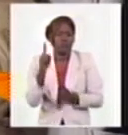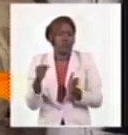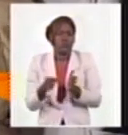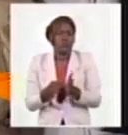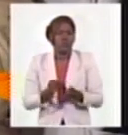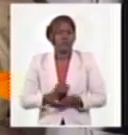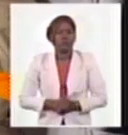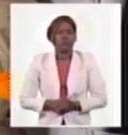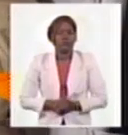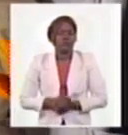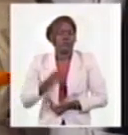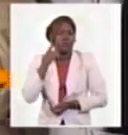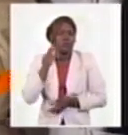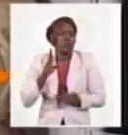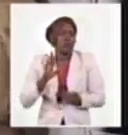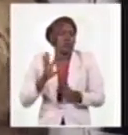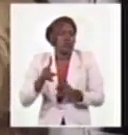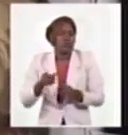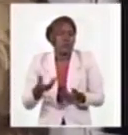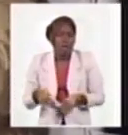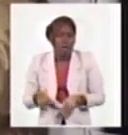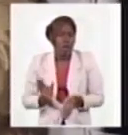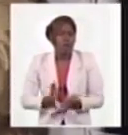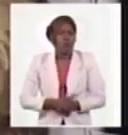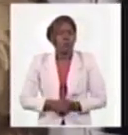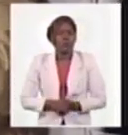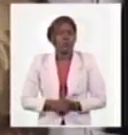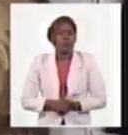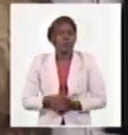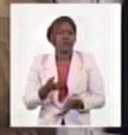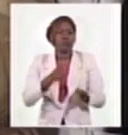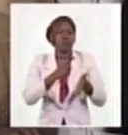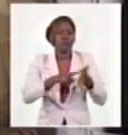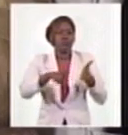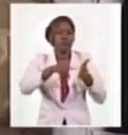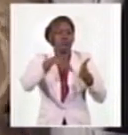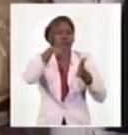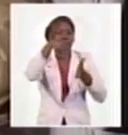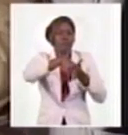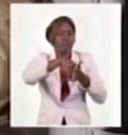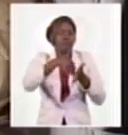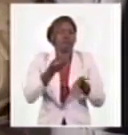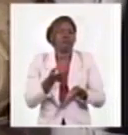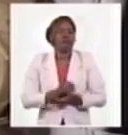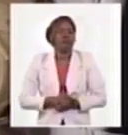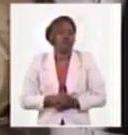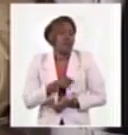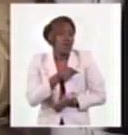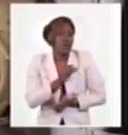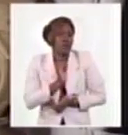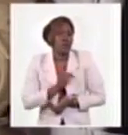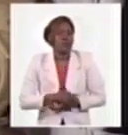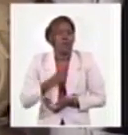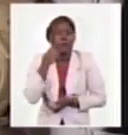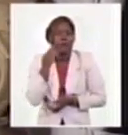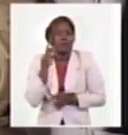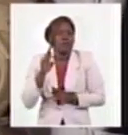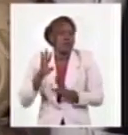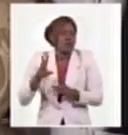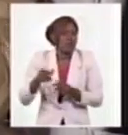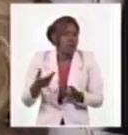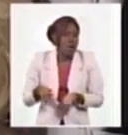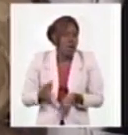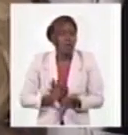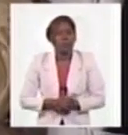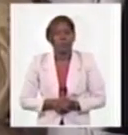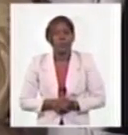los resultados de las elecciones legislativas, que son una expresión de las grandes